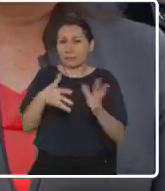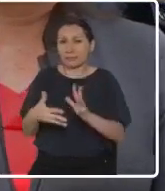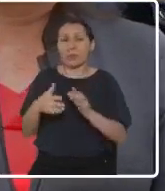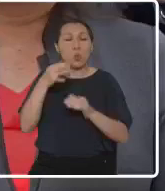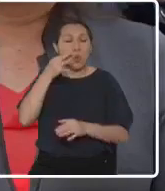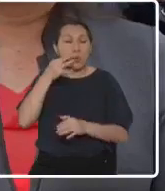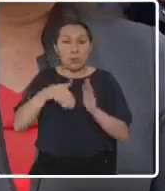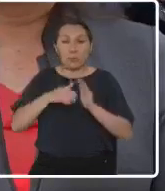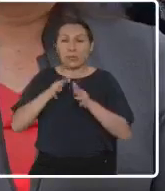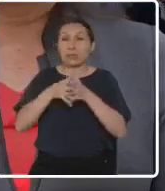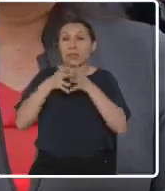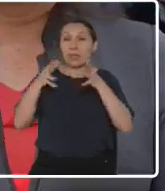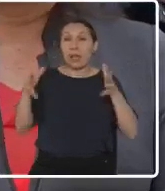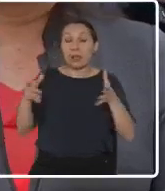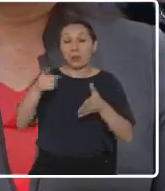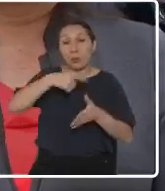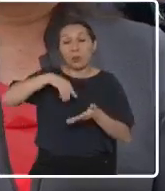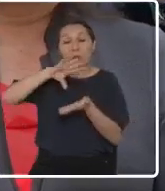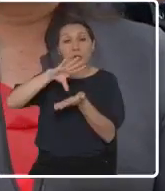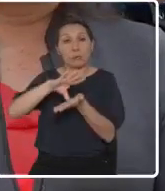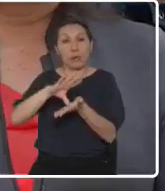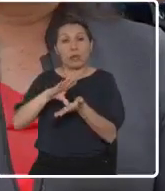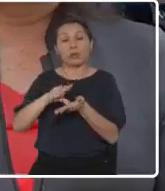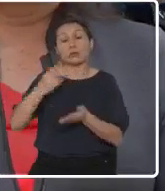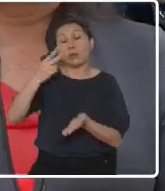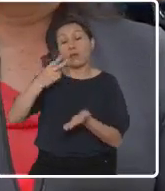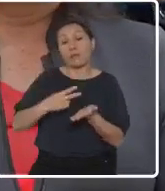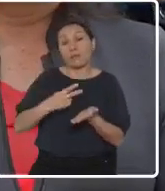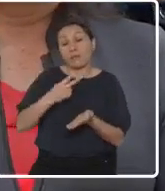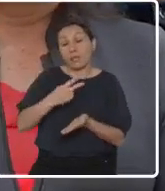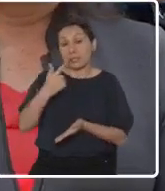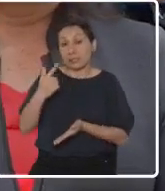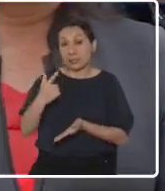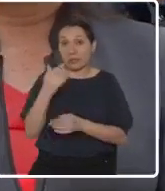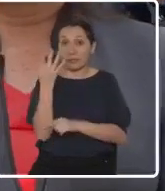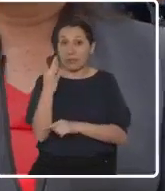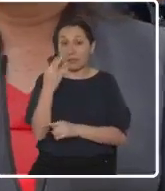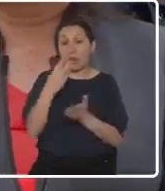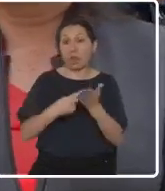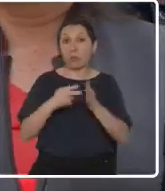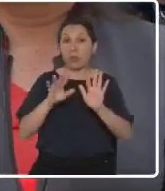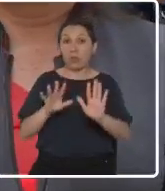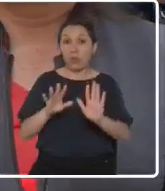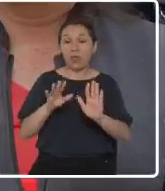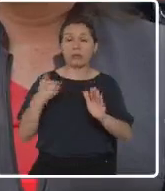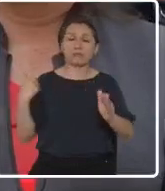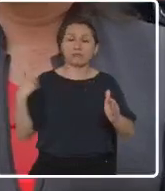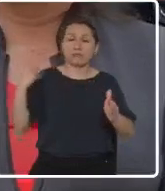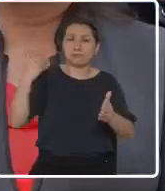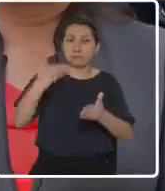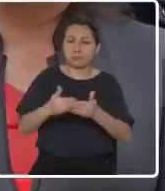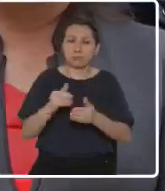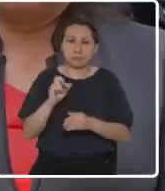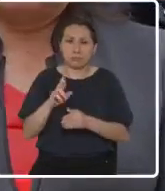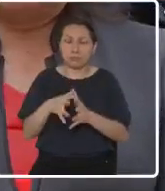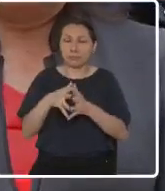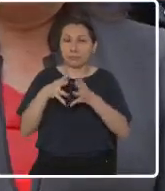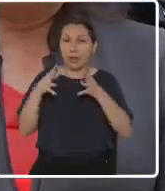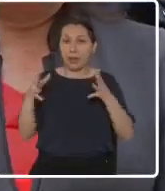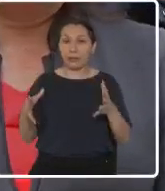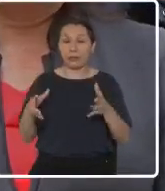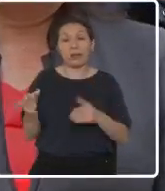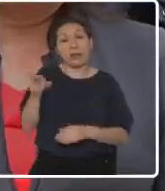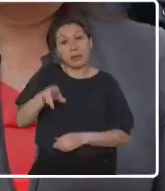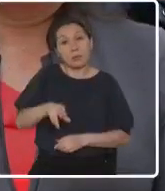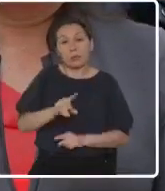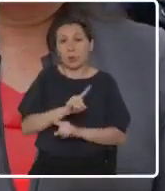humana más grande que hemos tenido como país desde el terremoto del 27 de febrero del año 2010. En ese sentido, quiero